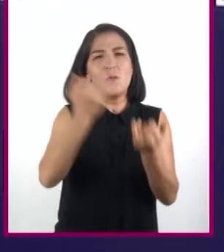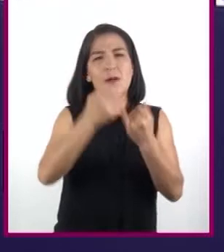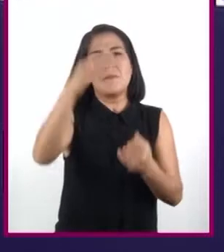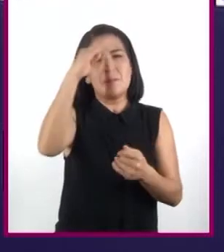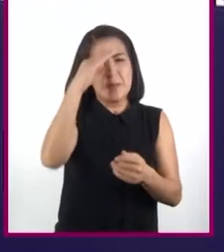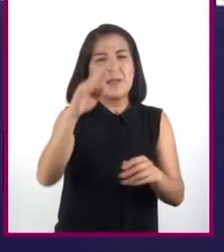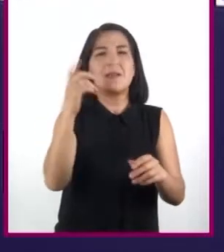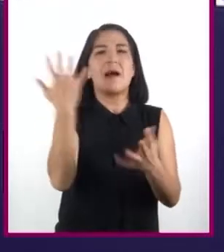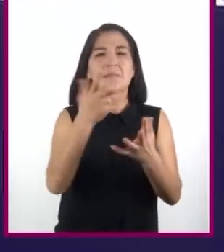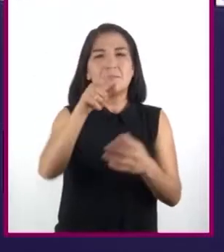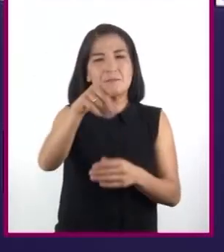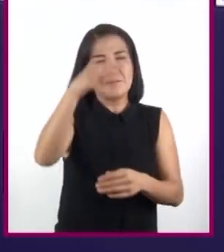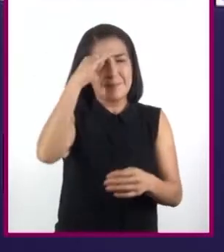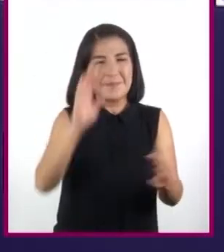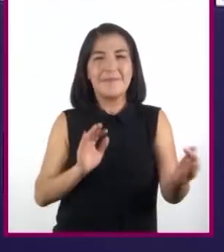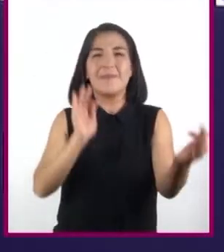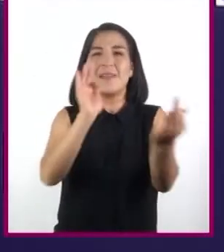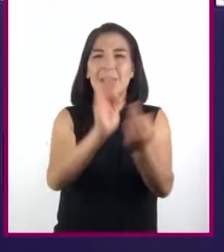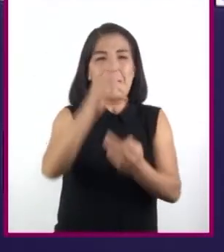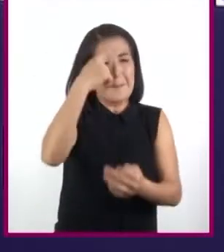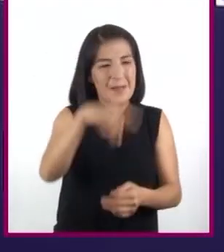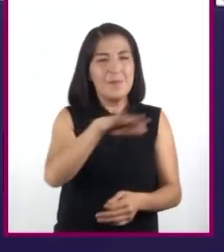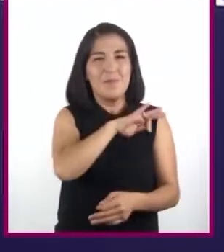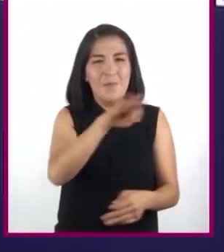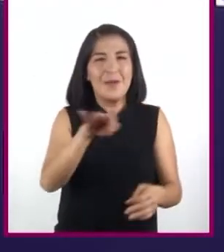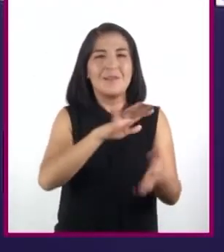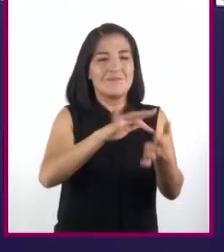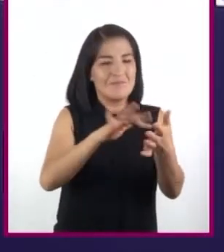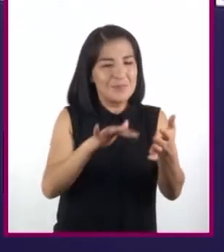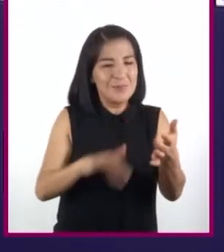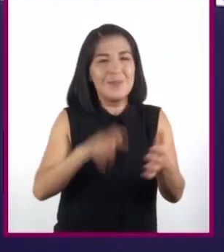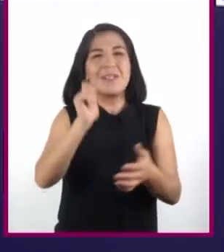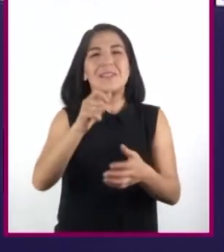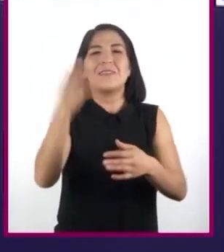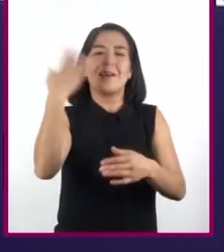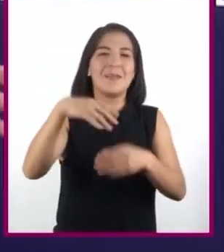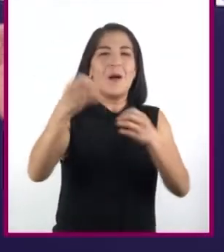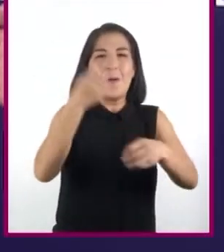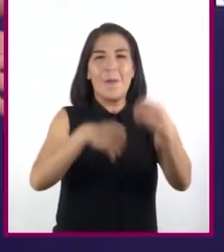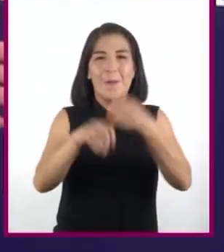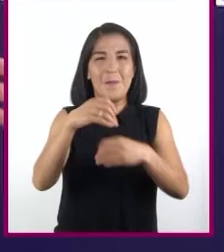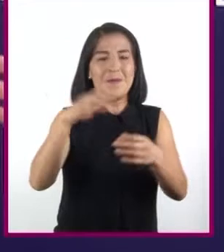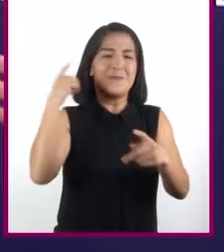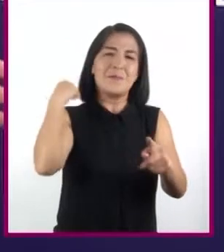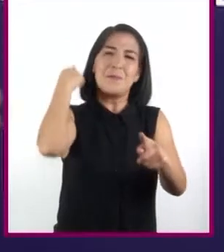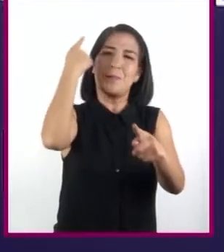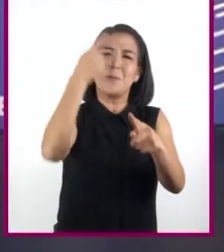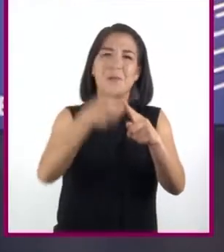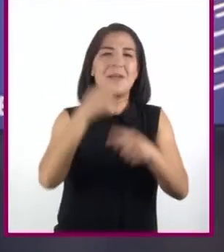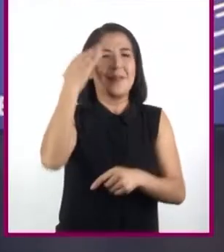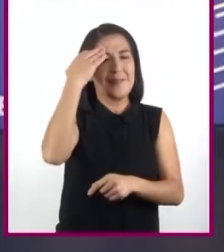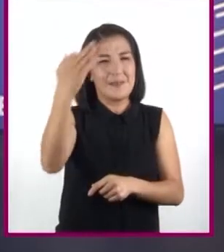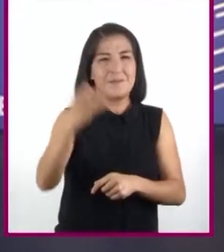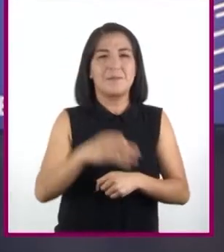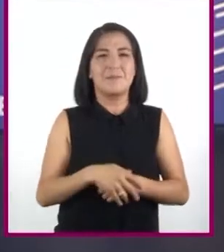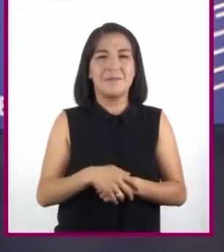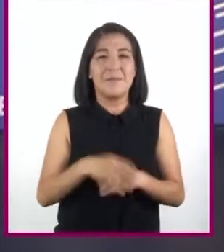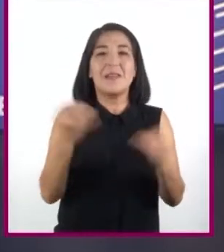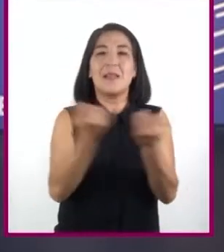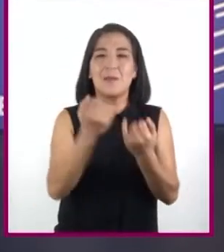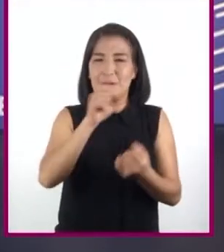para que puedas acercarte y disfrutar más las obras literarias que han existido a lo largo del tiempo.